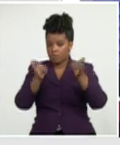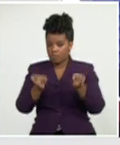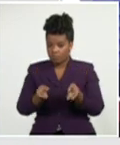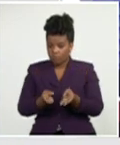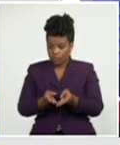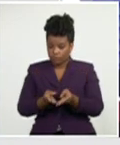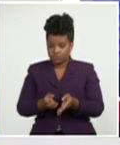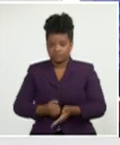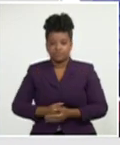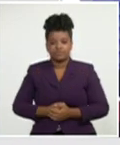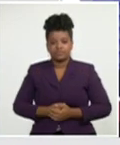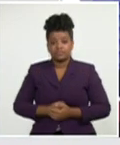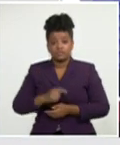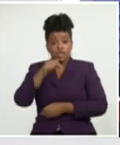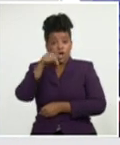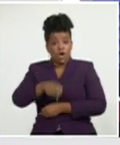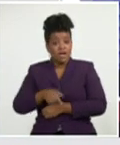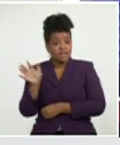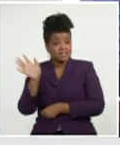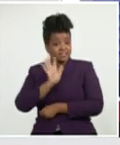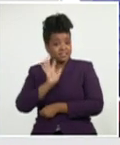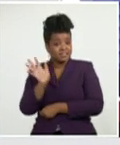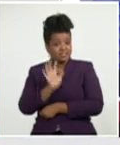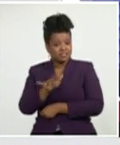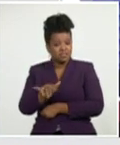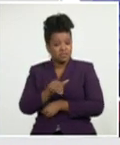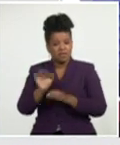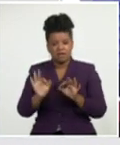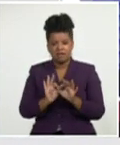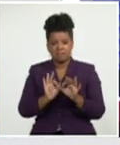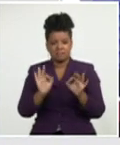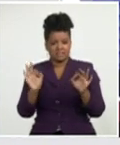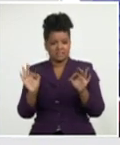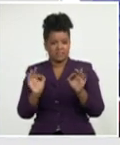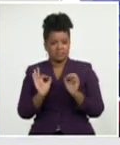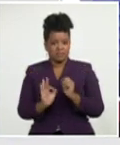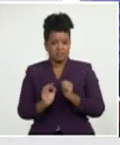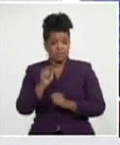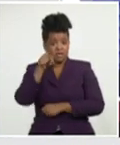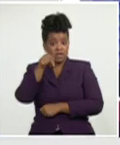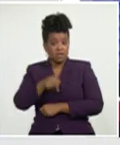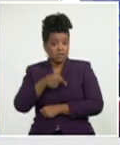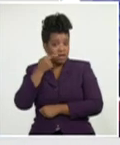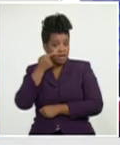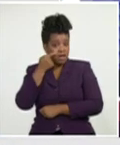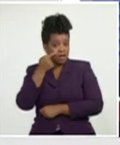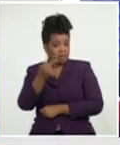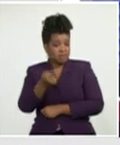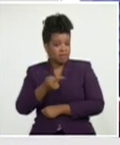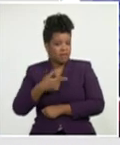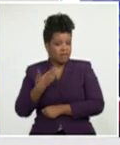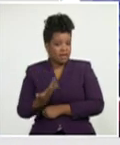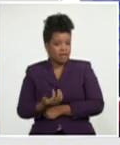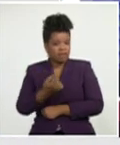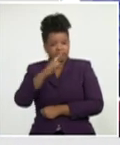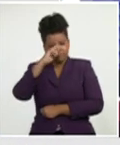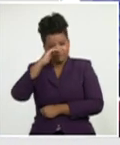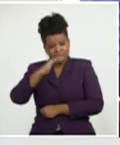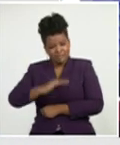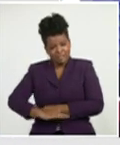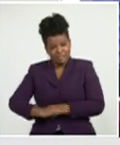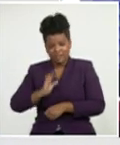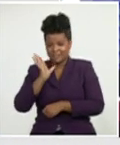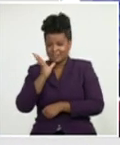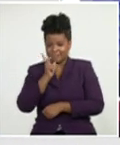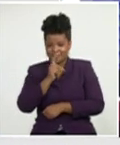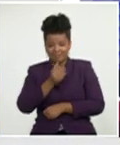resto del mundo. Hoy nos despedimos de una forma inusual. Vamos a ver a uno de esos chamaquilis y sus mensajes